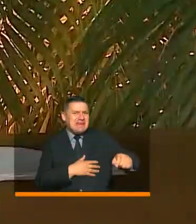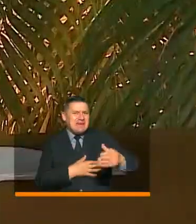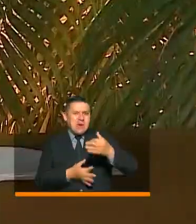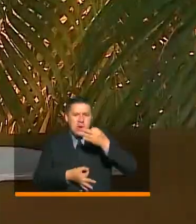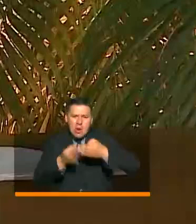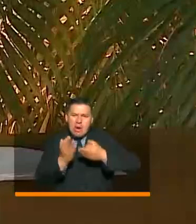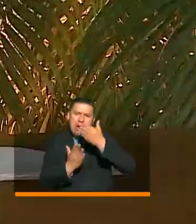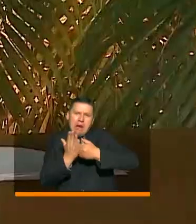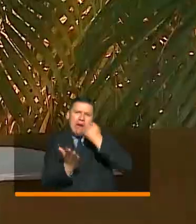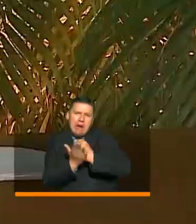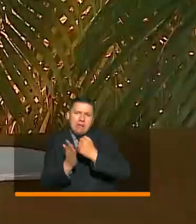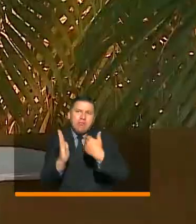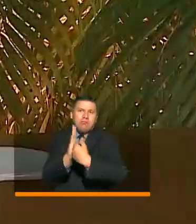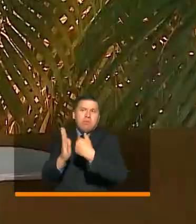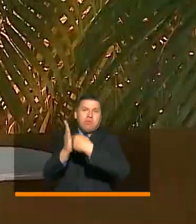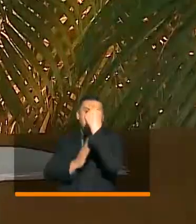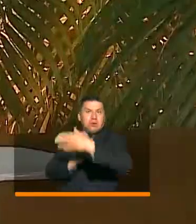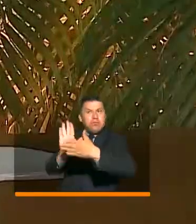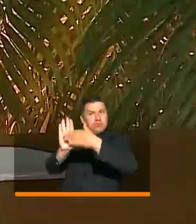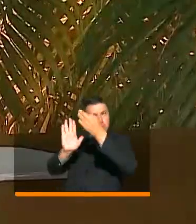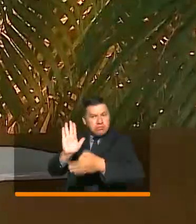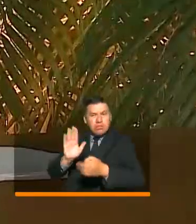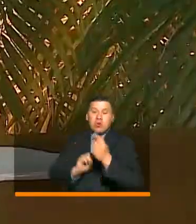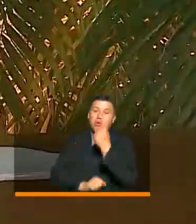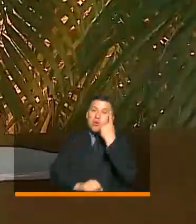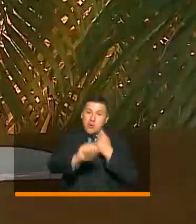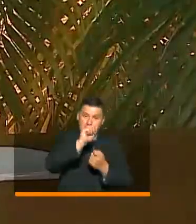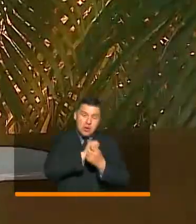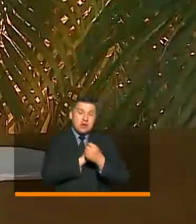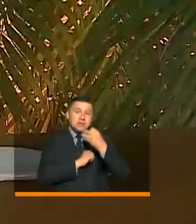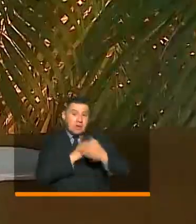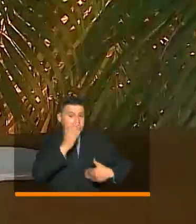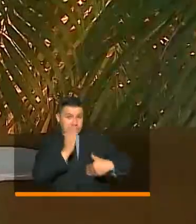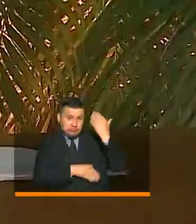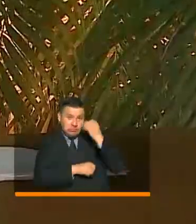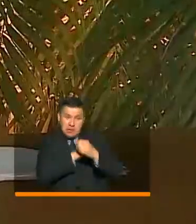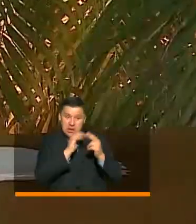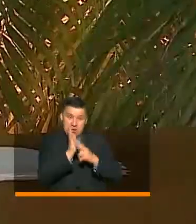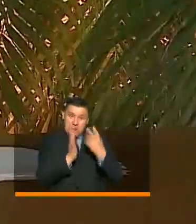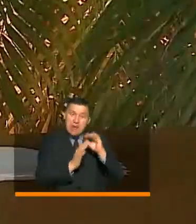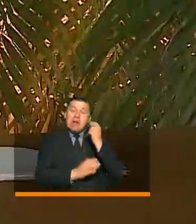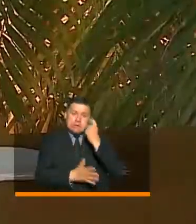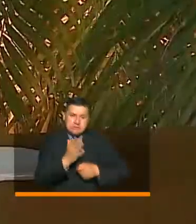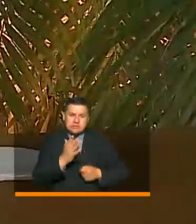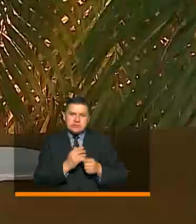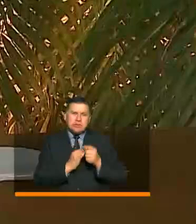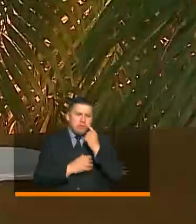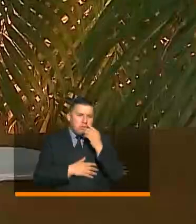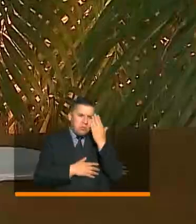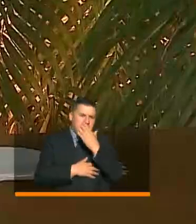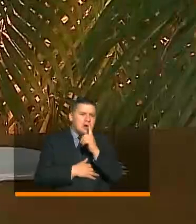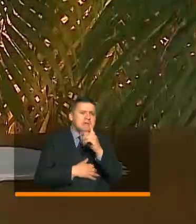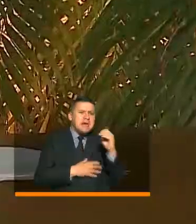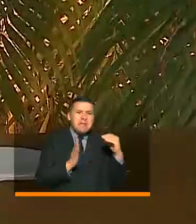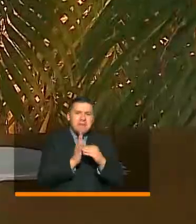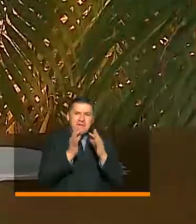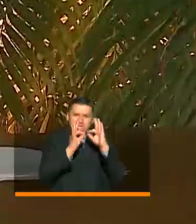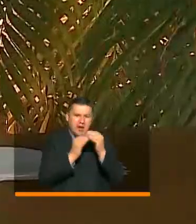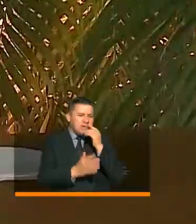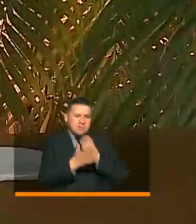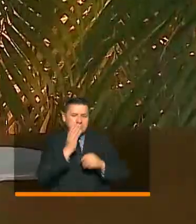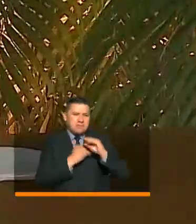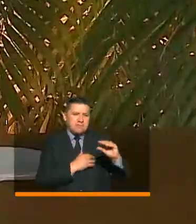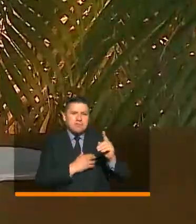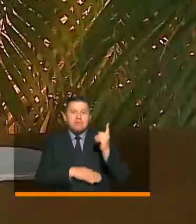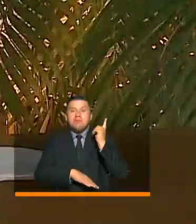jurídicas que respaldaban el proyecto. Luego el año pasado íbamos a arrancar, en el 2020 íbamos a arrancar con un piloto de 100.000 familias y usted